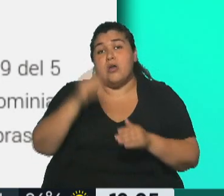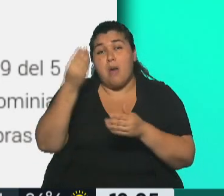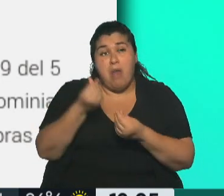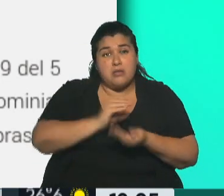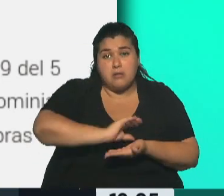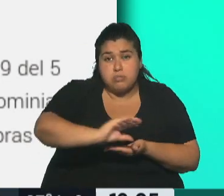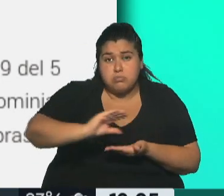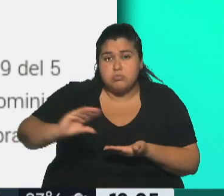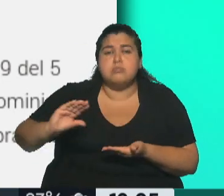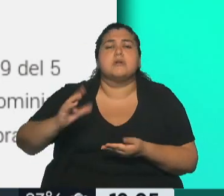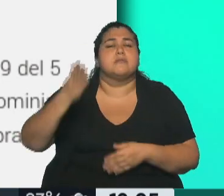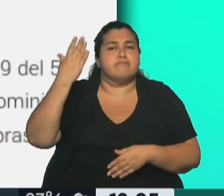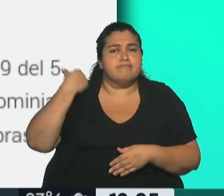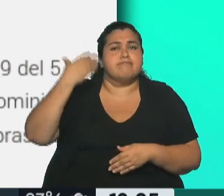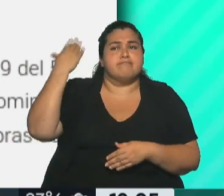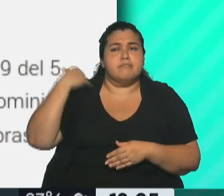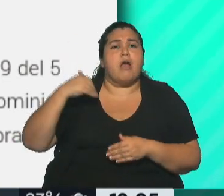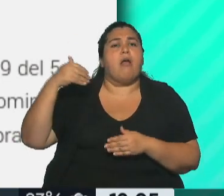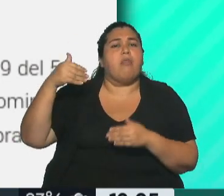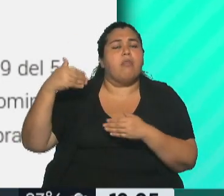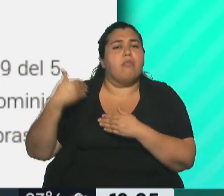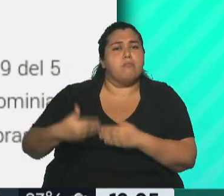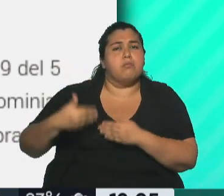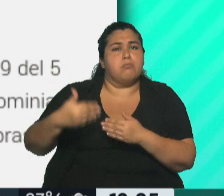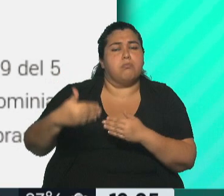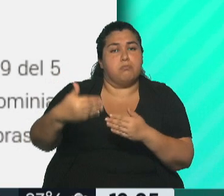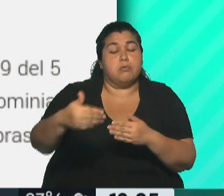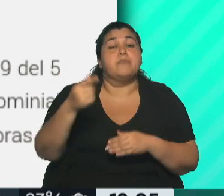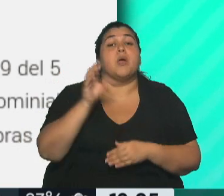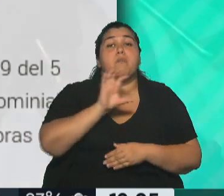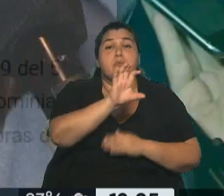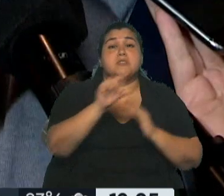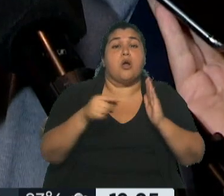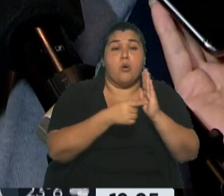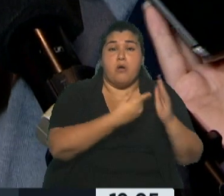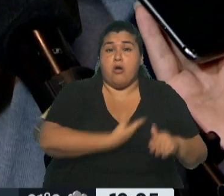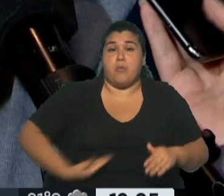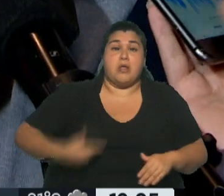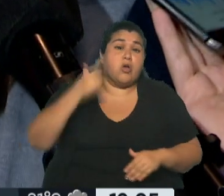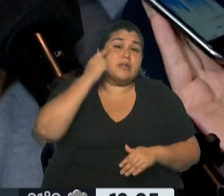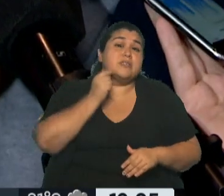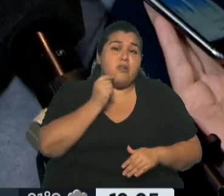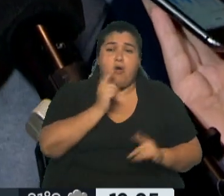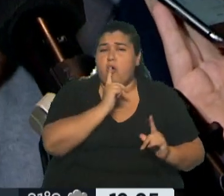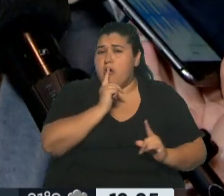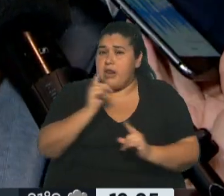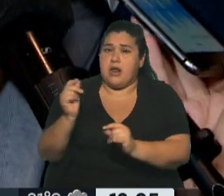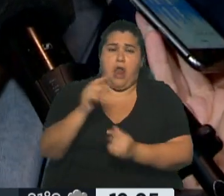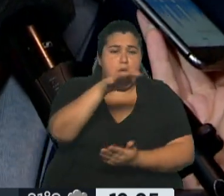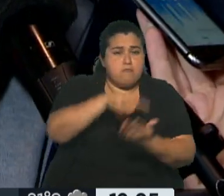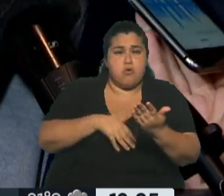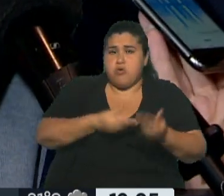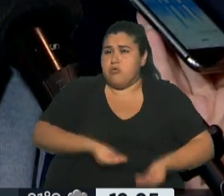venían desde hace tiempo con demora semanas atrás el gobernador bueres Axel quisil F elevó un reclamo formal al